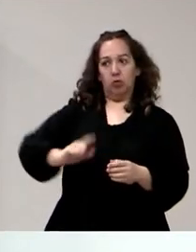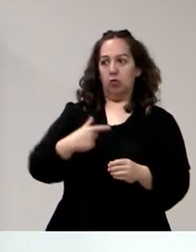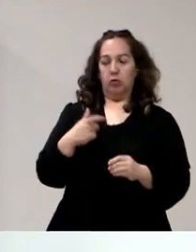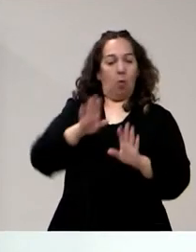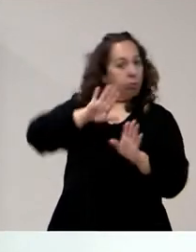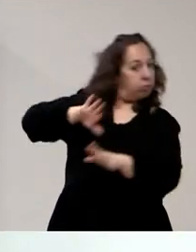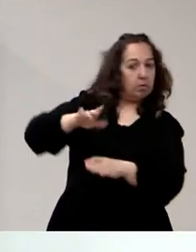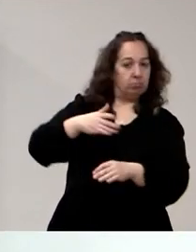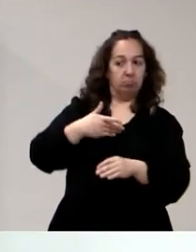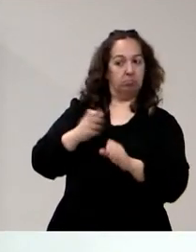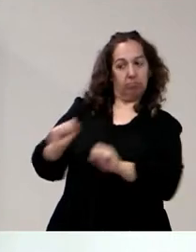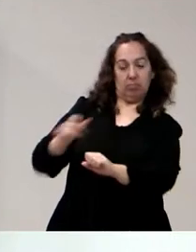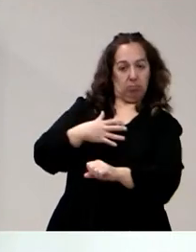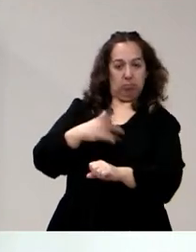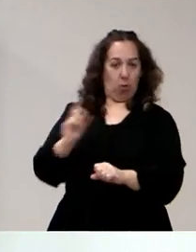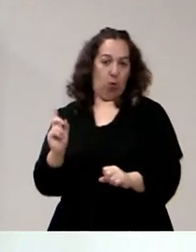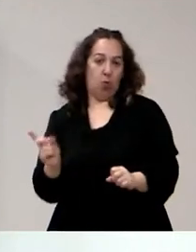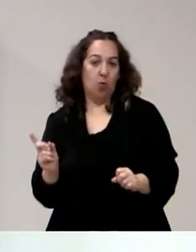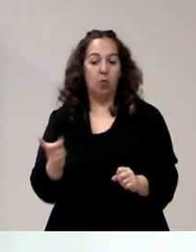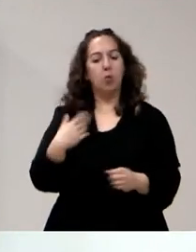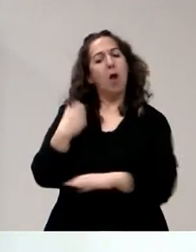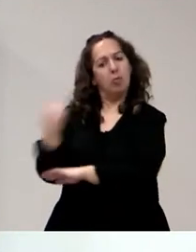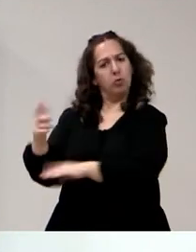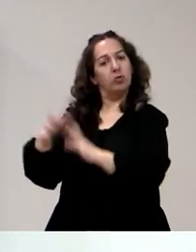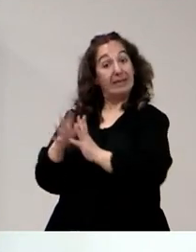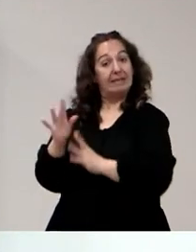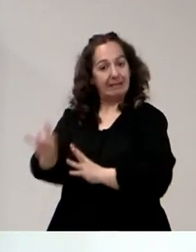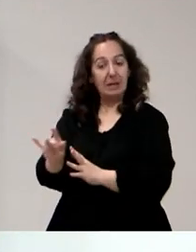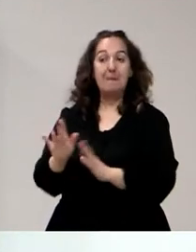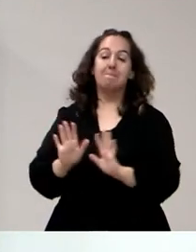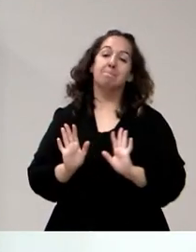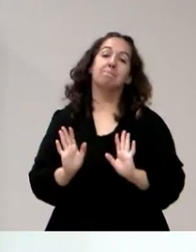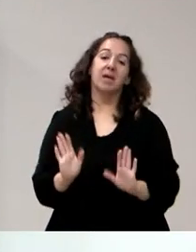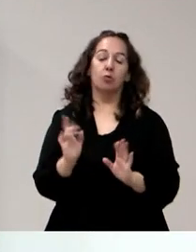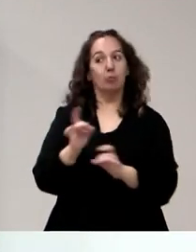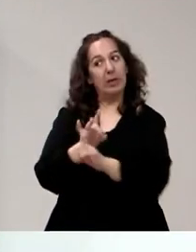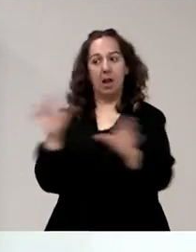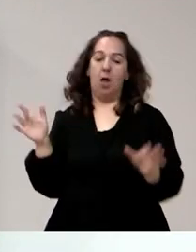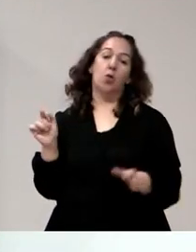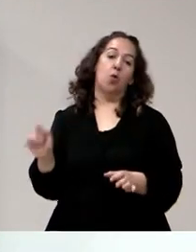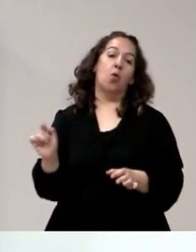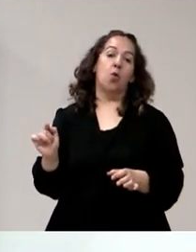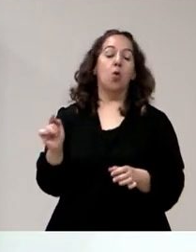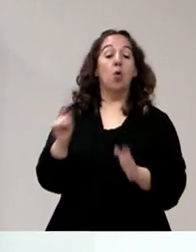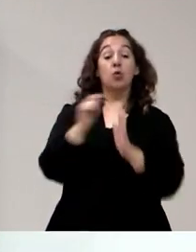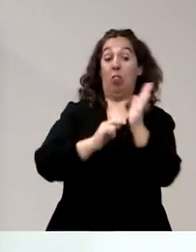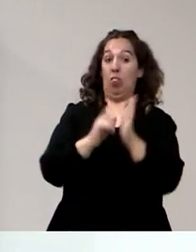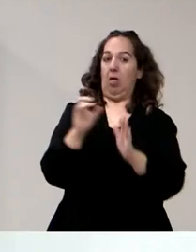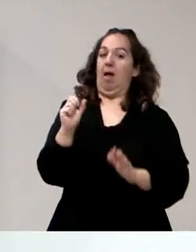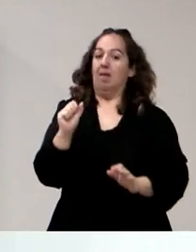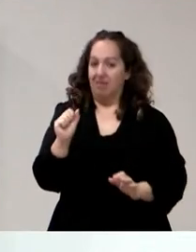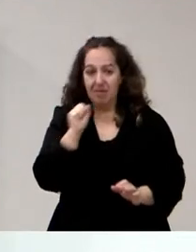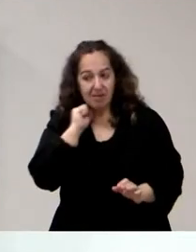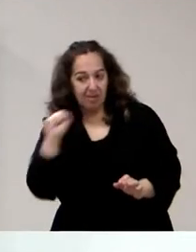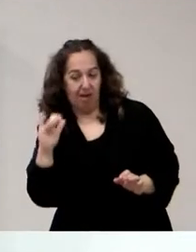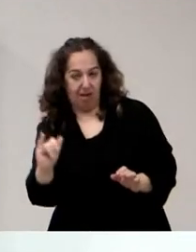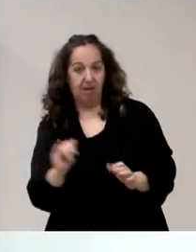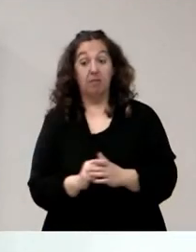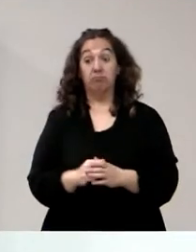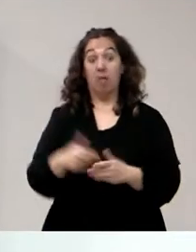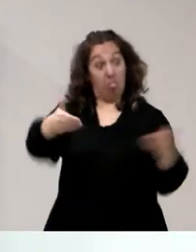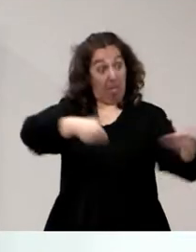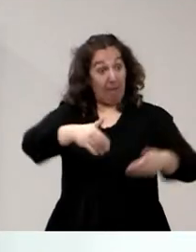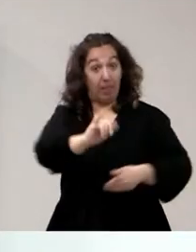apartamos de apoyar la la esta infraestructura pero sí hemos dejado claros los condicionantes que existen en este momento si hay